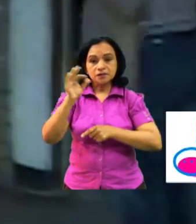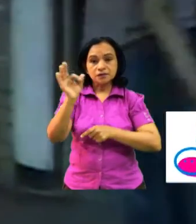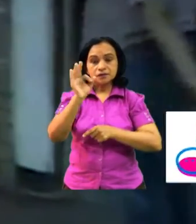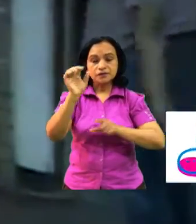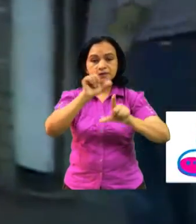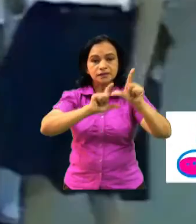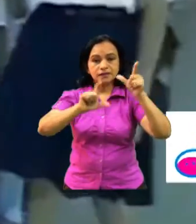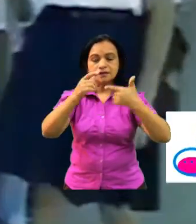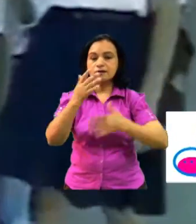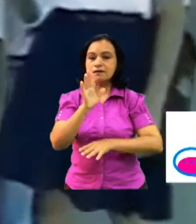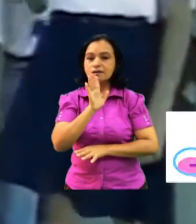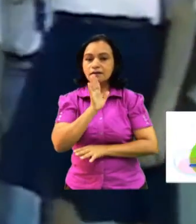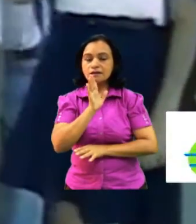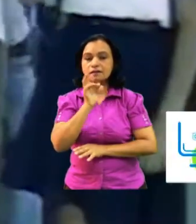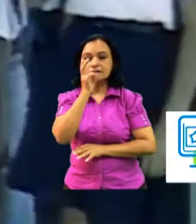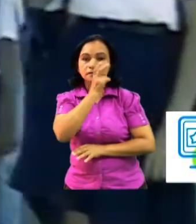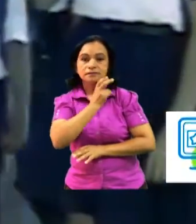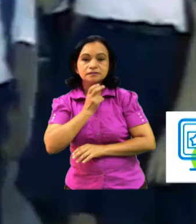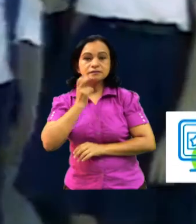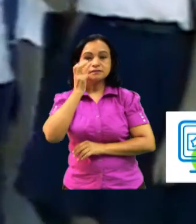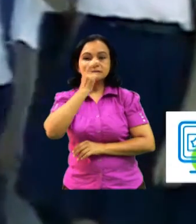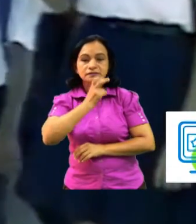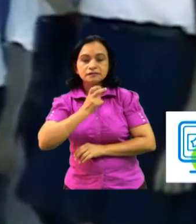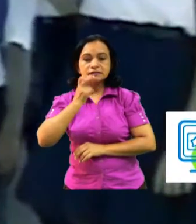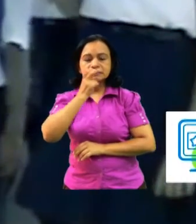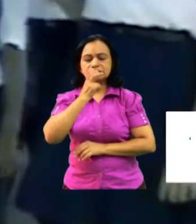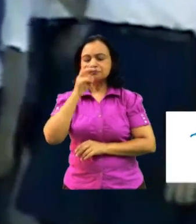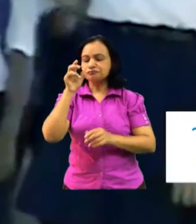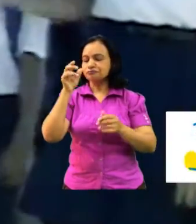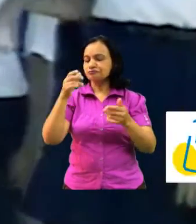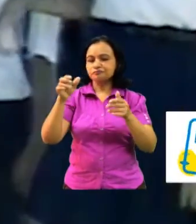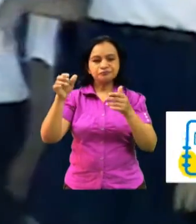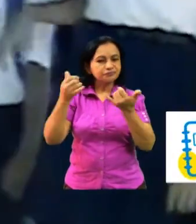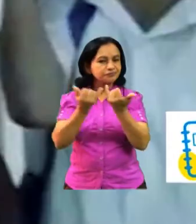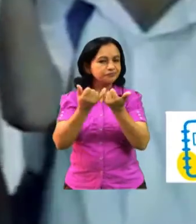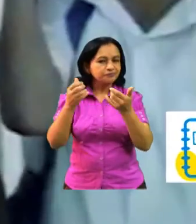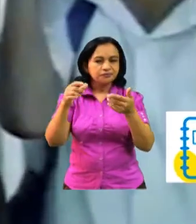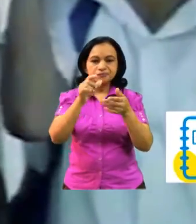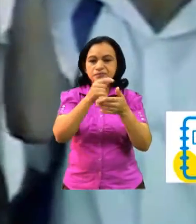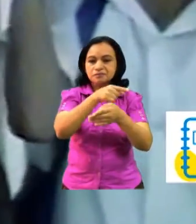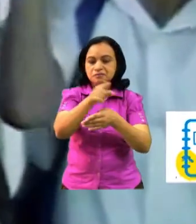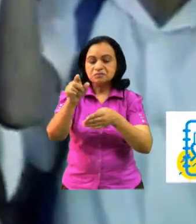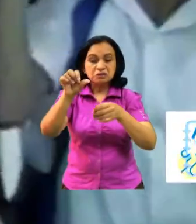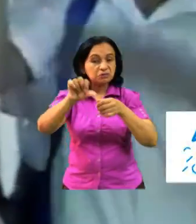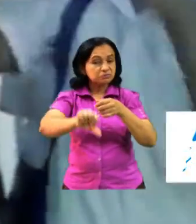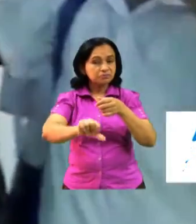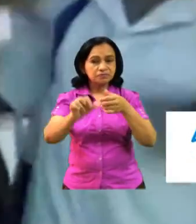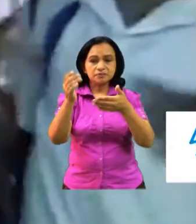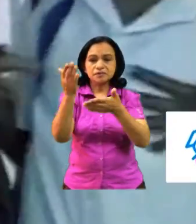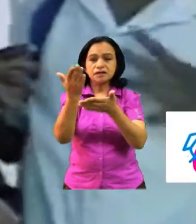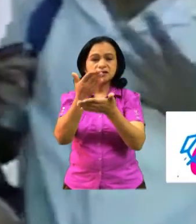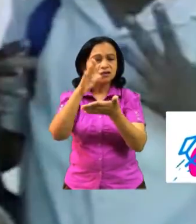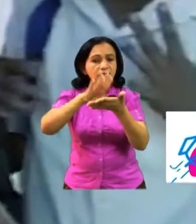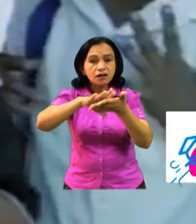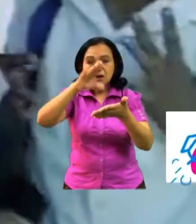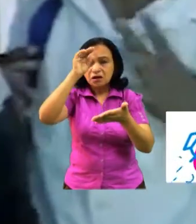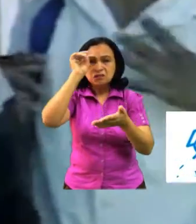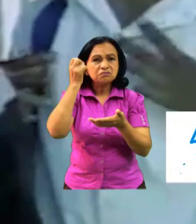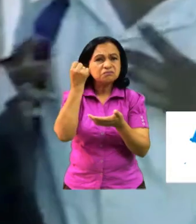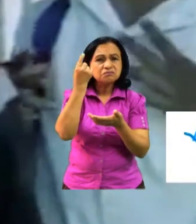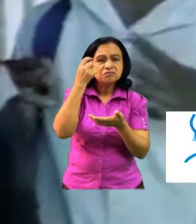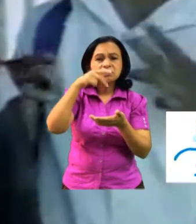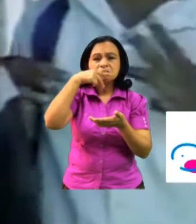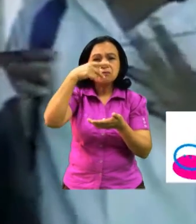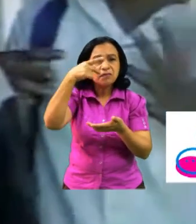de los lenguajes hablados, lo que resultó en un completo fracaso, ya que la mayoría de los alumnos no podían aprender el